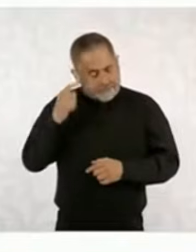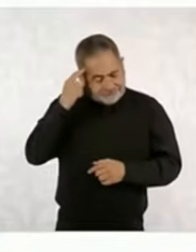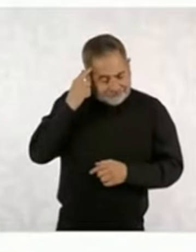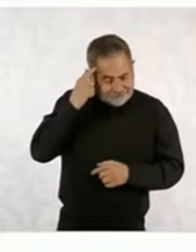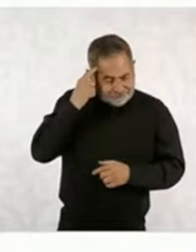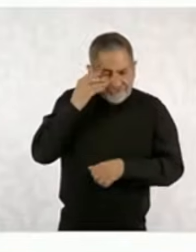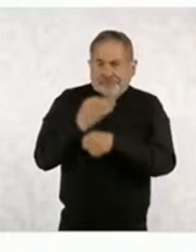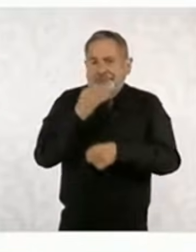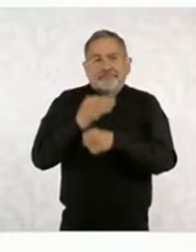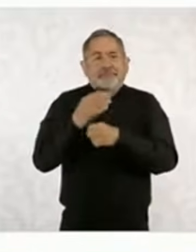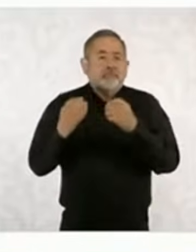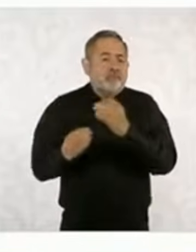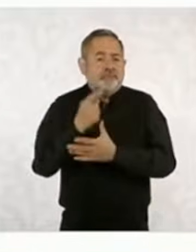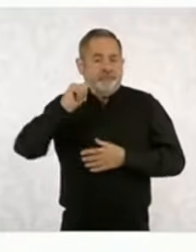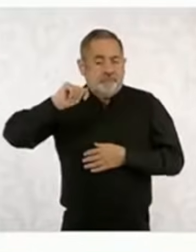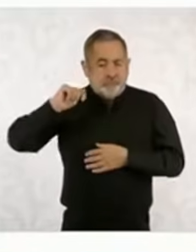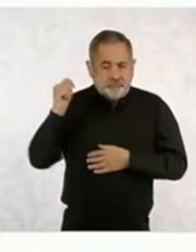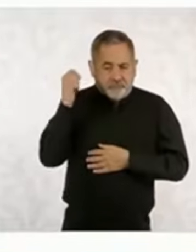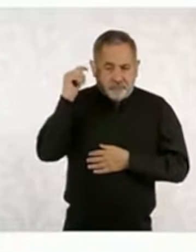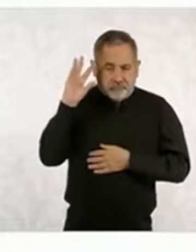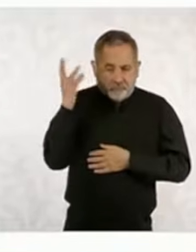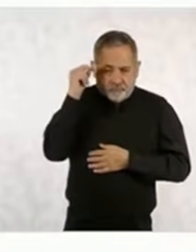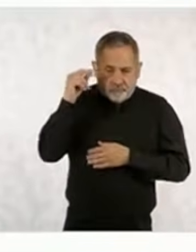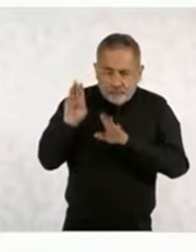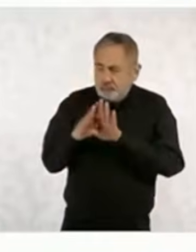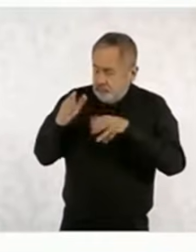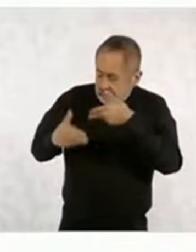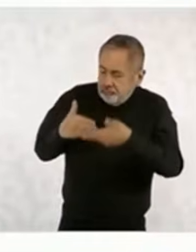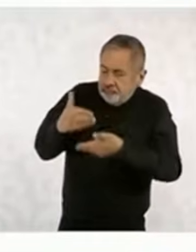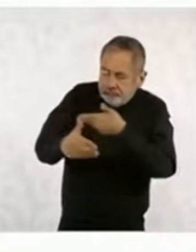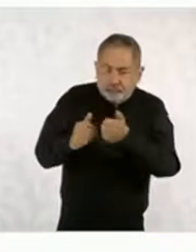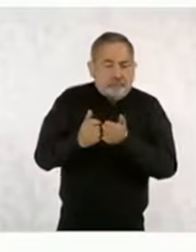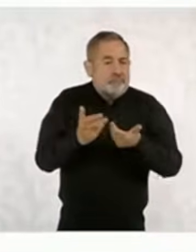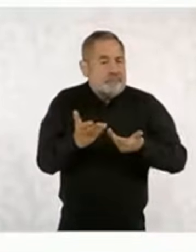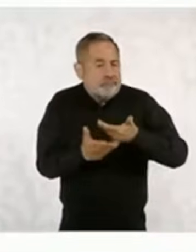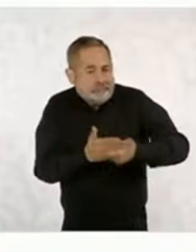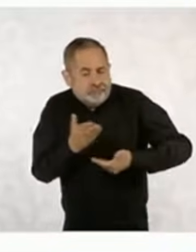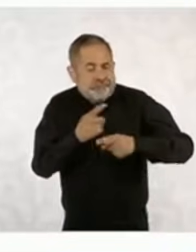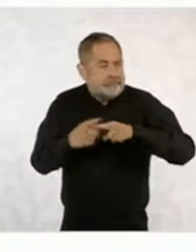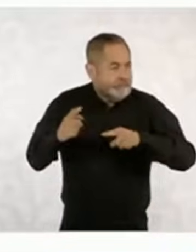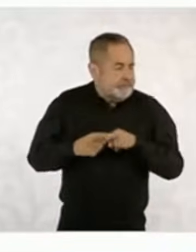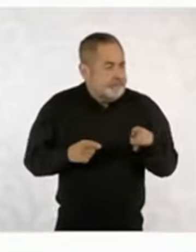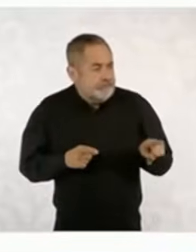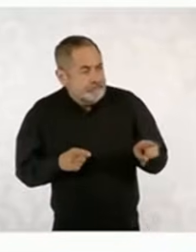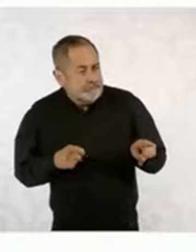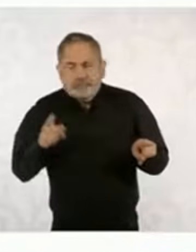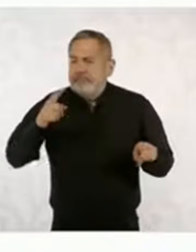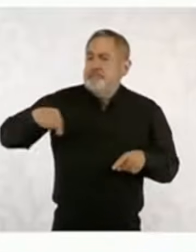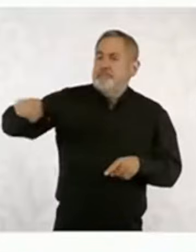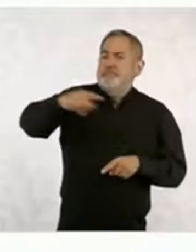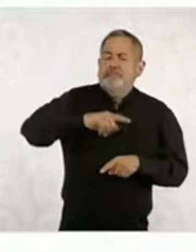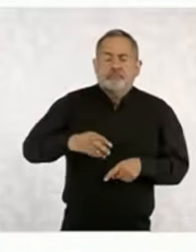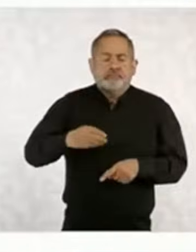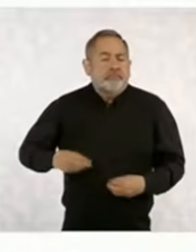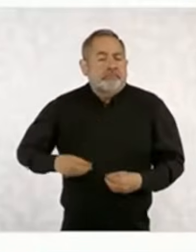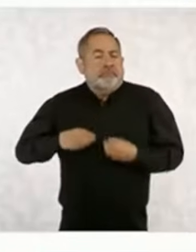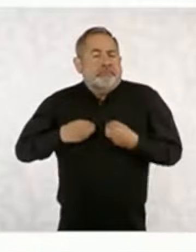de la tecnología en los procesos productivos y de servicios también traiga una mejora en la calidad de vida de los